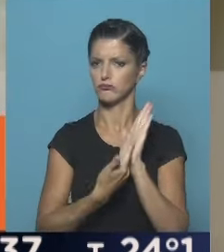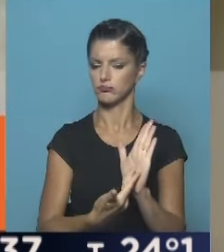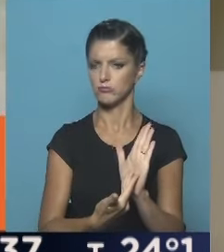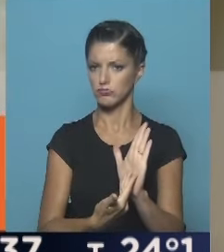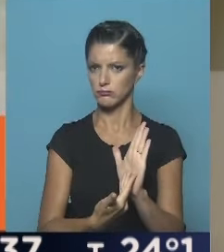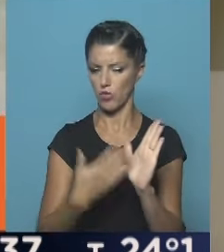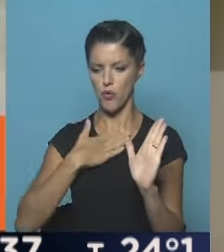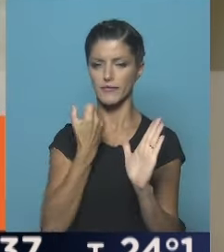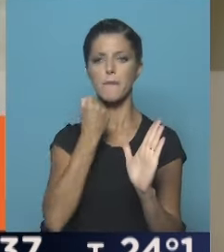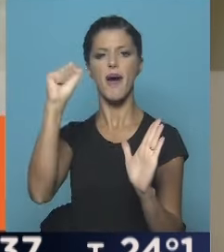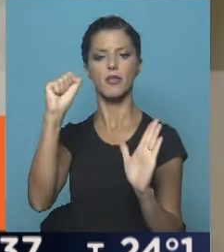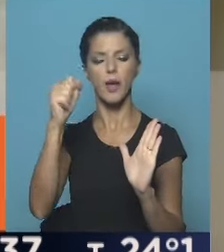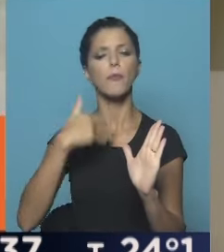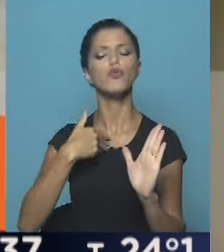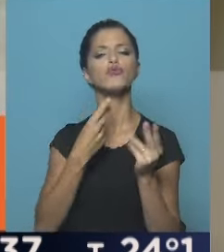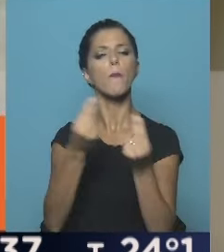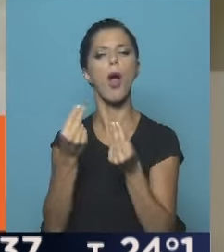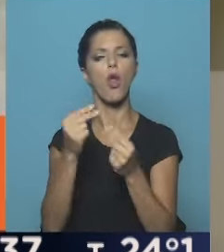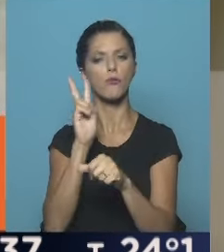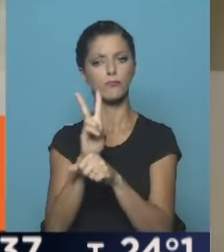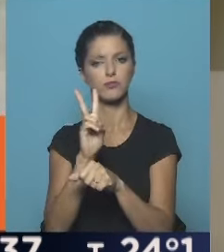para defender los valores de nuestro pueblo.